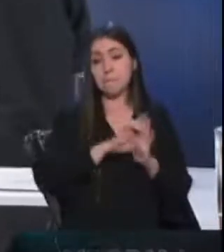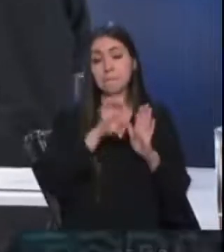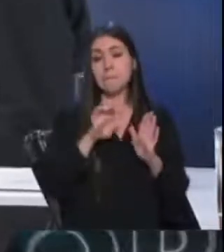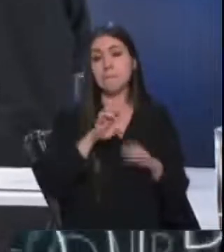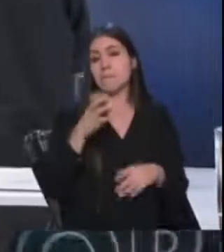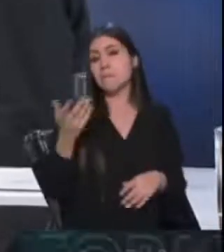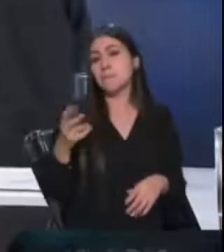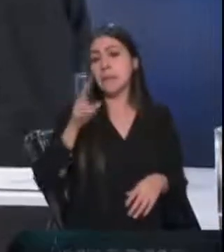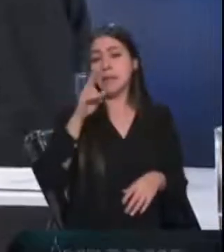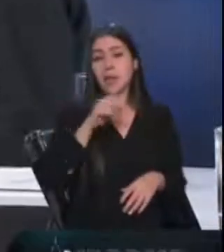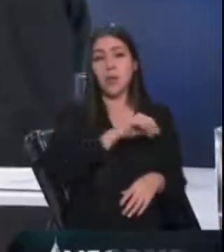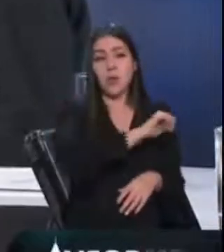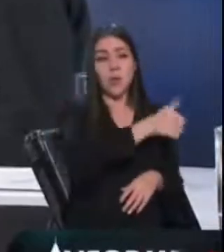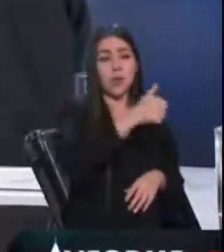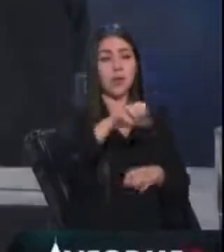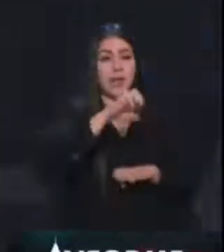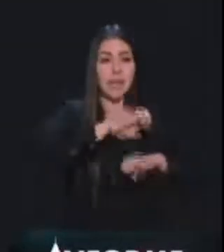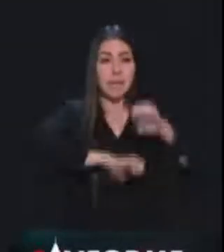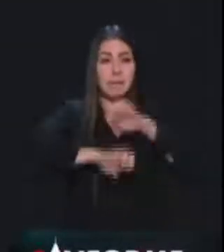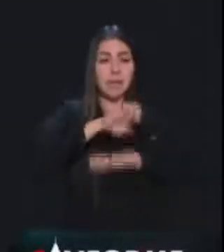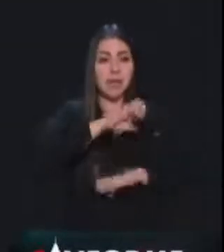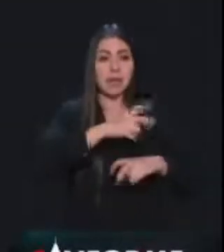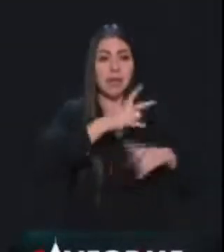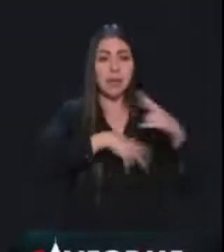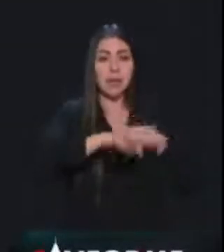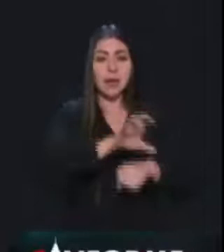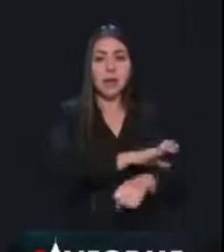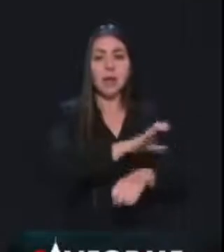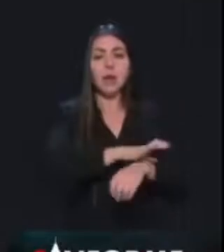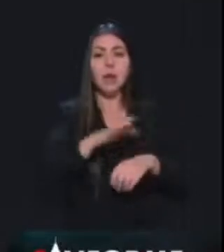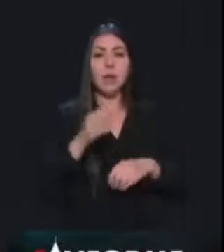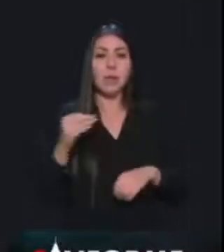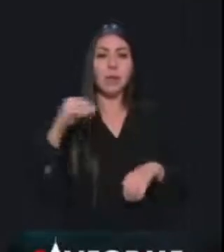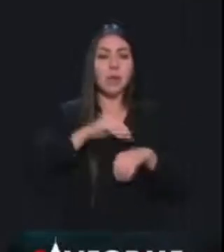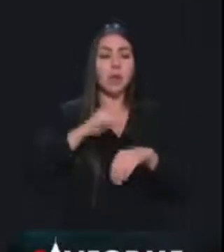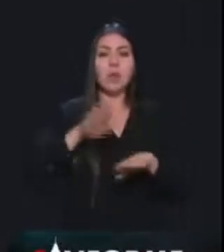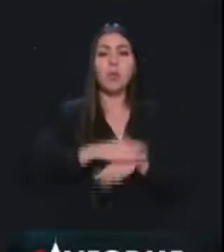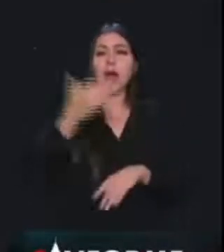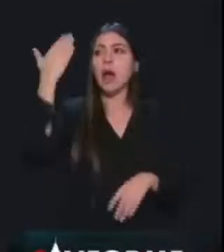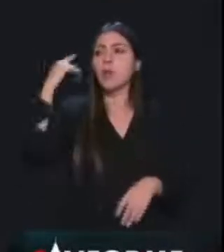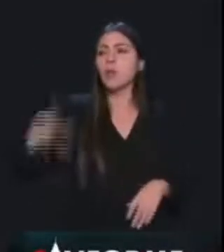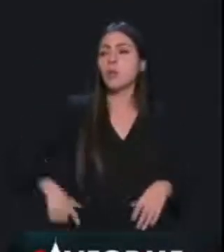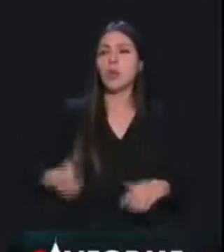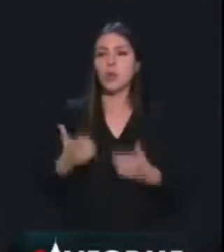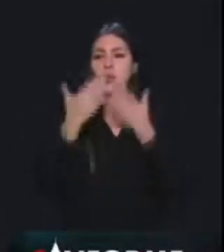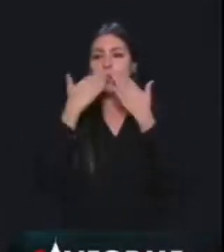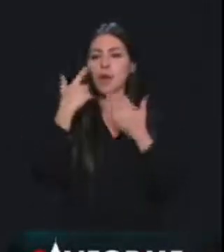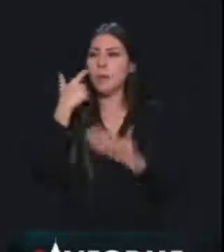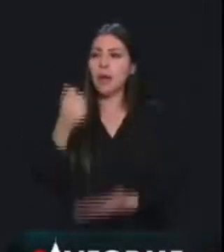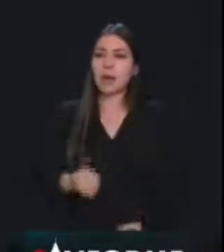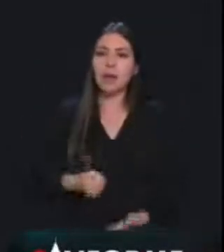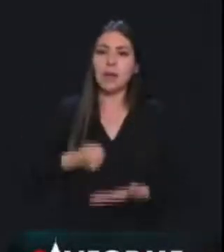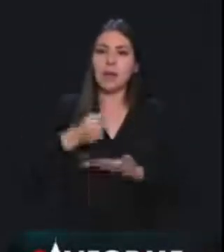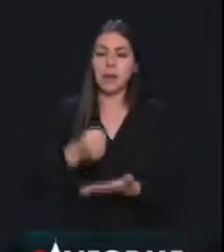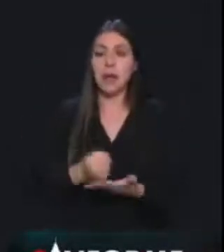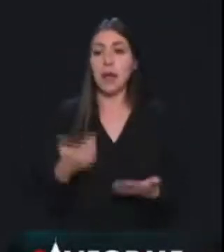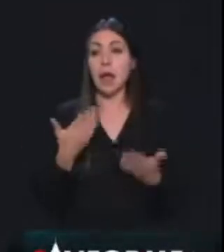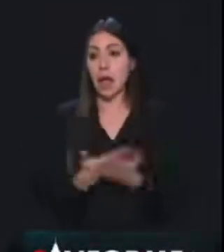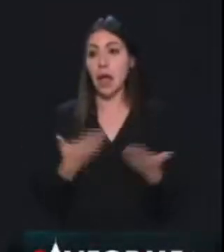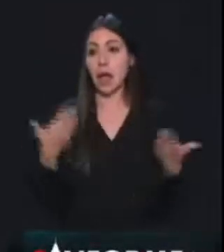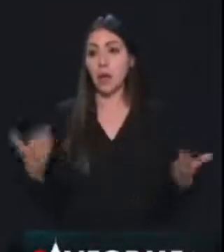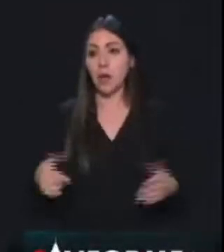empresas a ser generadores de energía era porque el Estado no tenía los recursos para invertir en ello. Por el otro lado, el Estado hoy está